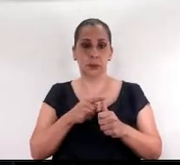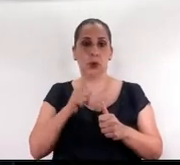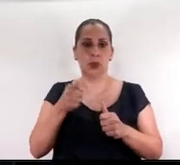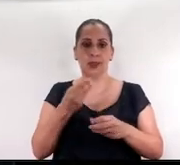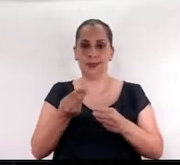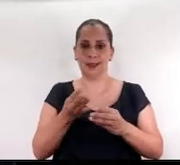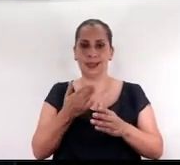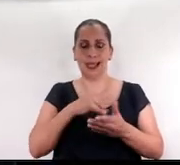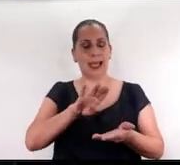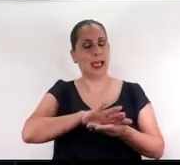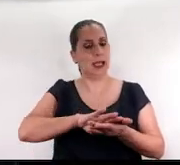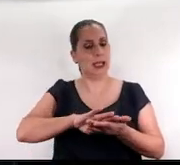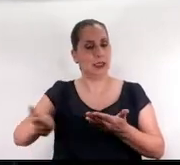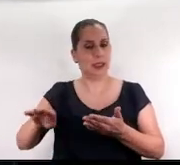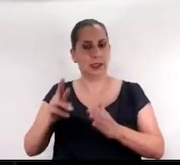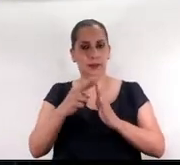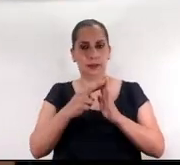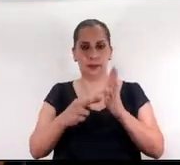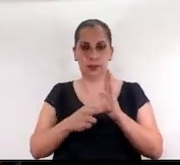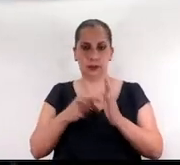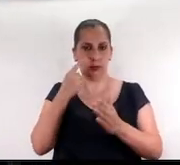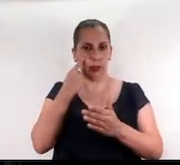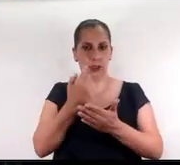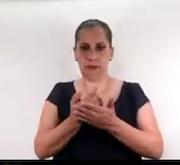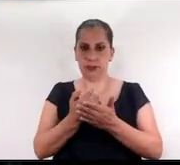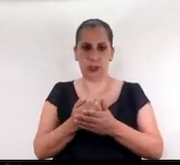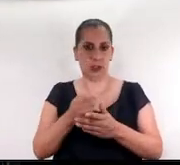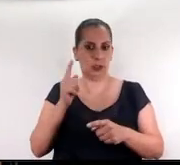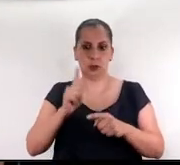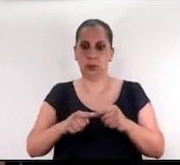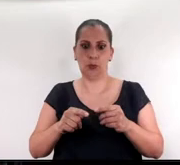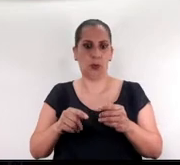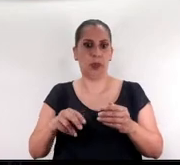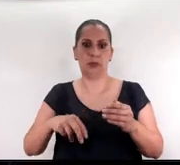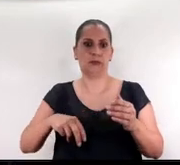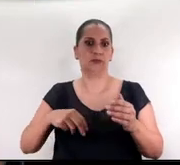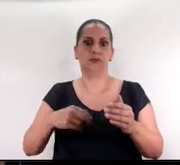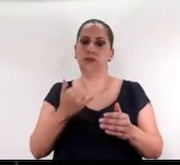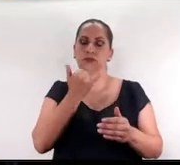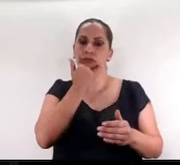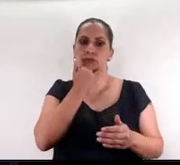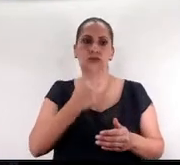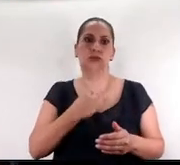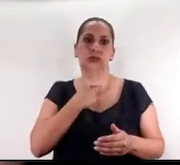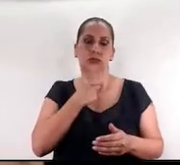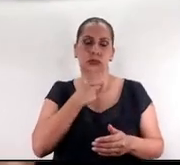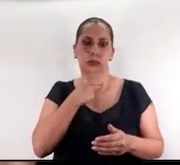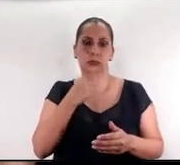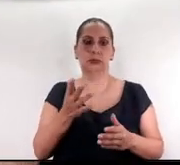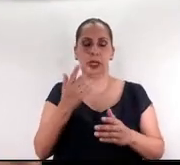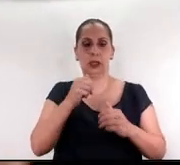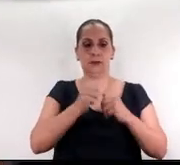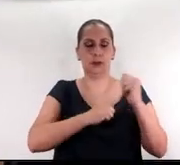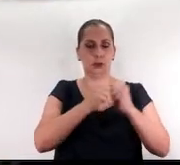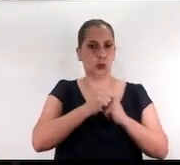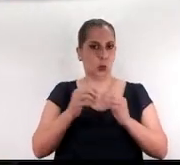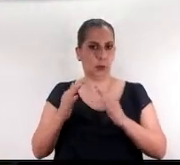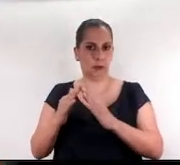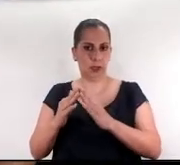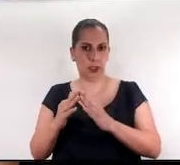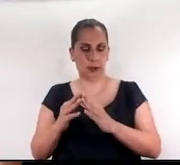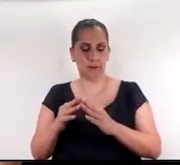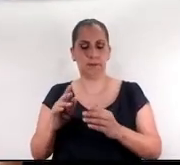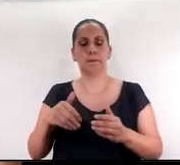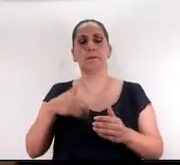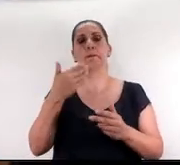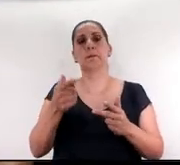eliminar la regla fiscal, que no debería afectar las inversiones de capital ni en infraestructura ni en vivienda. Después crear un